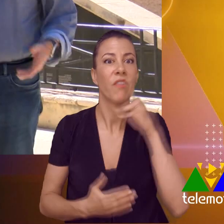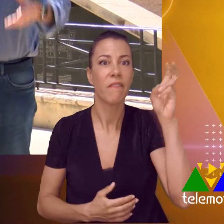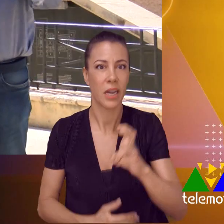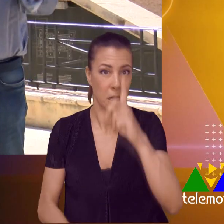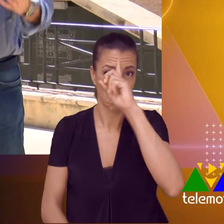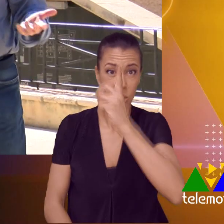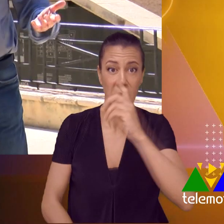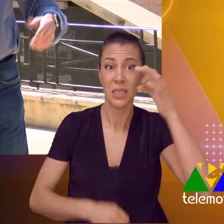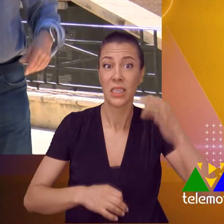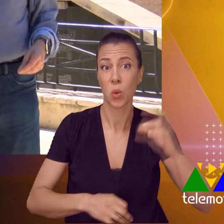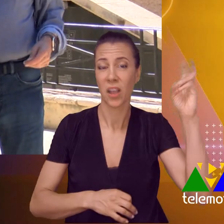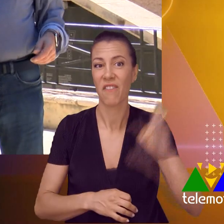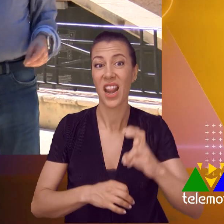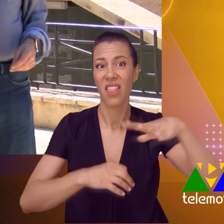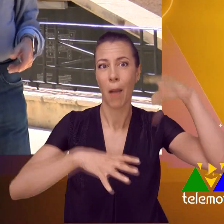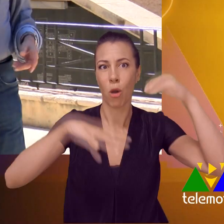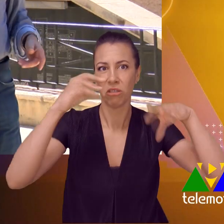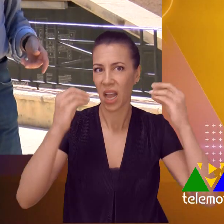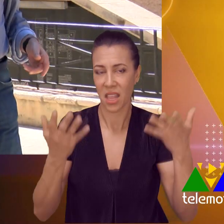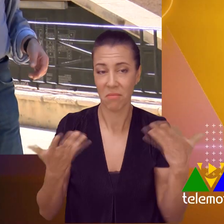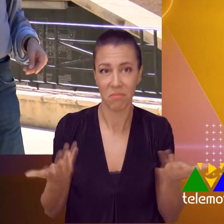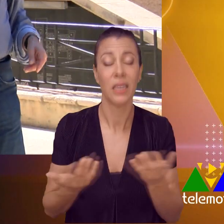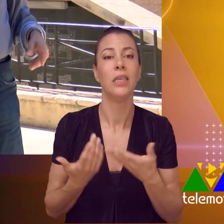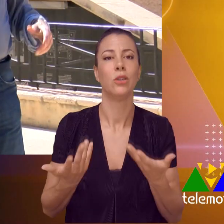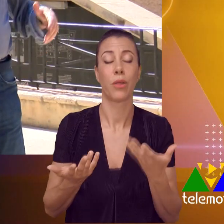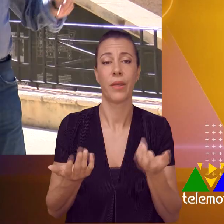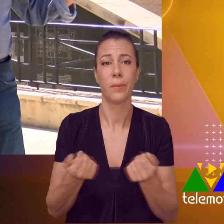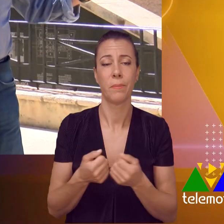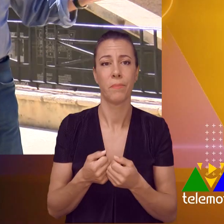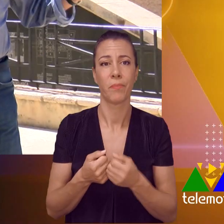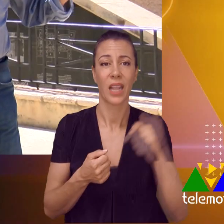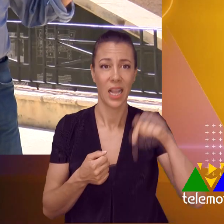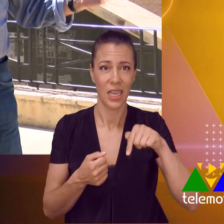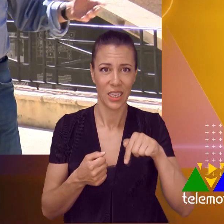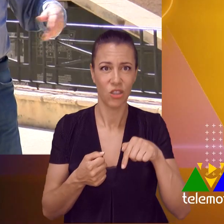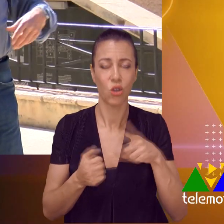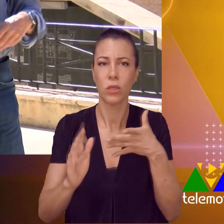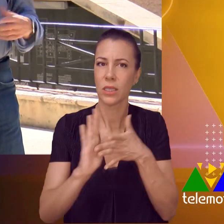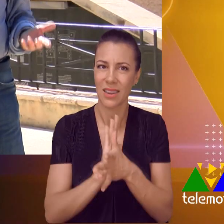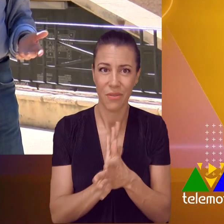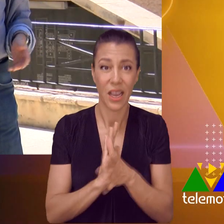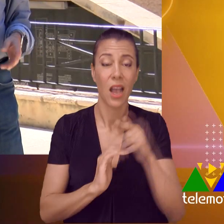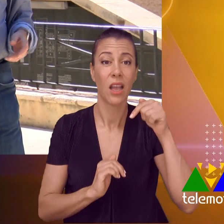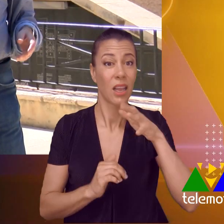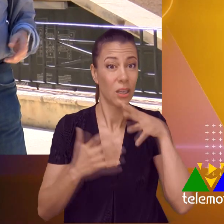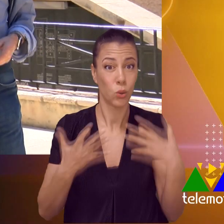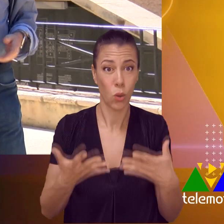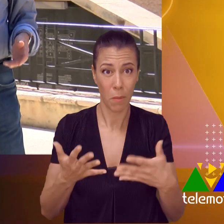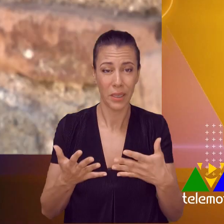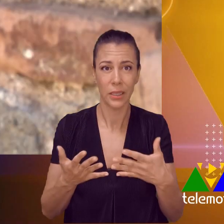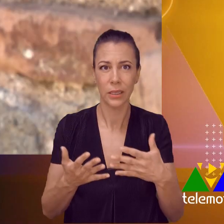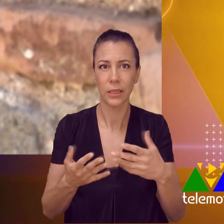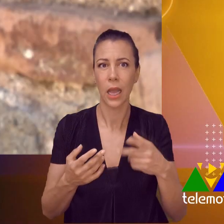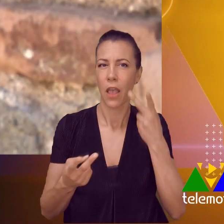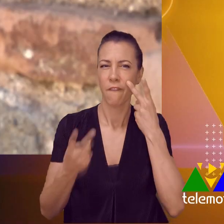del Magdalite, de la zona de la Angustia. Indudablemente esto ha significado pues que hoy en día la visión